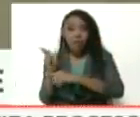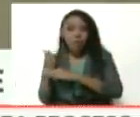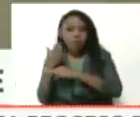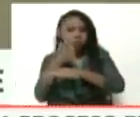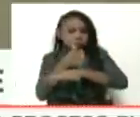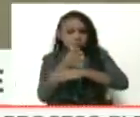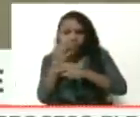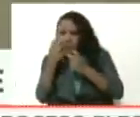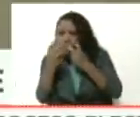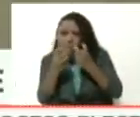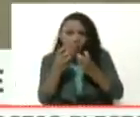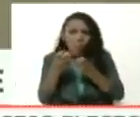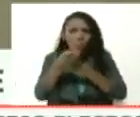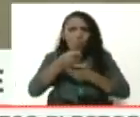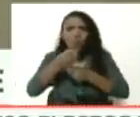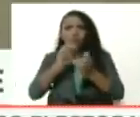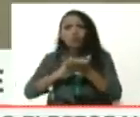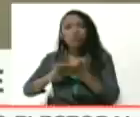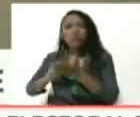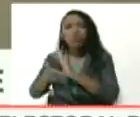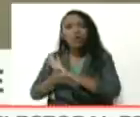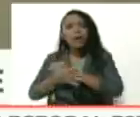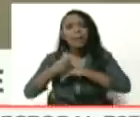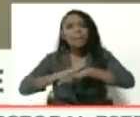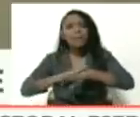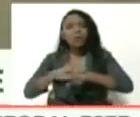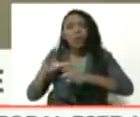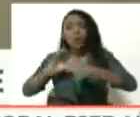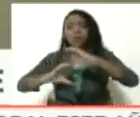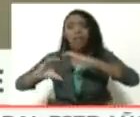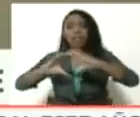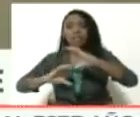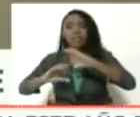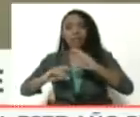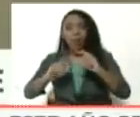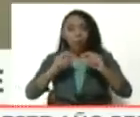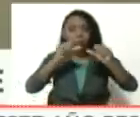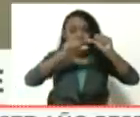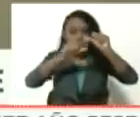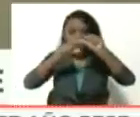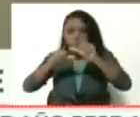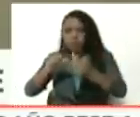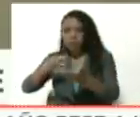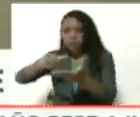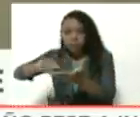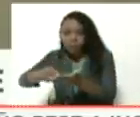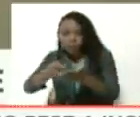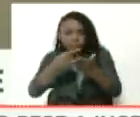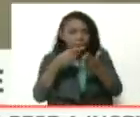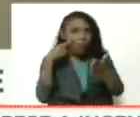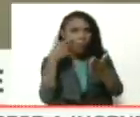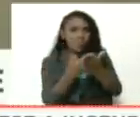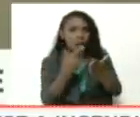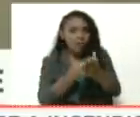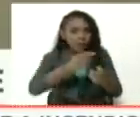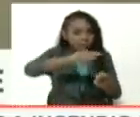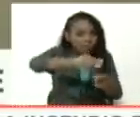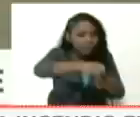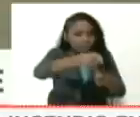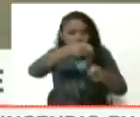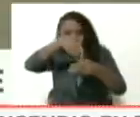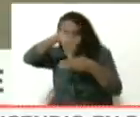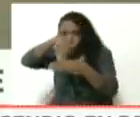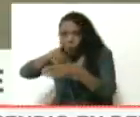grupos de científicos y de investigación están allí haciendo lo competente, tomando las pruebas, viendo lo que